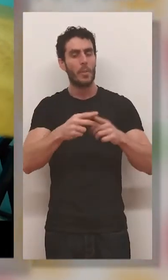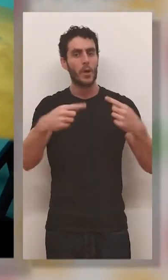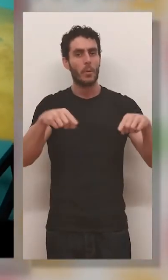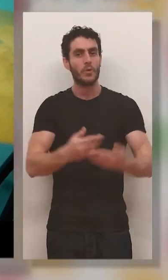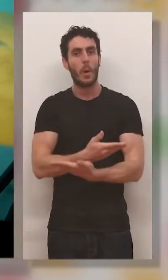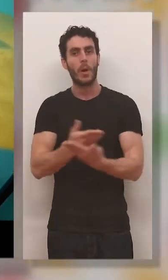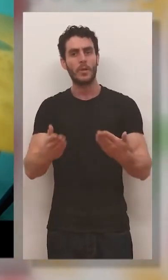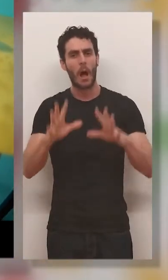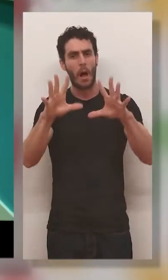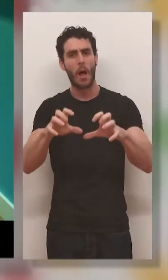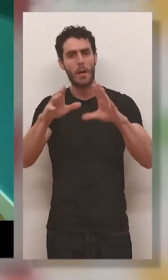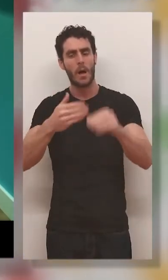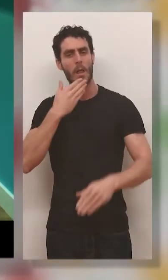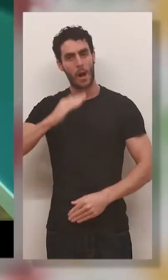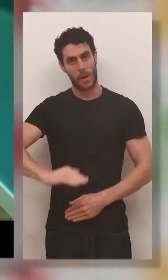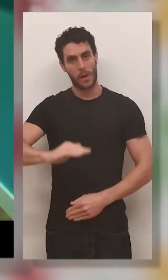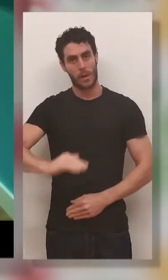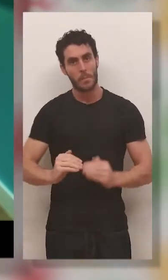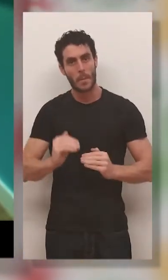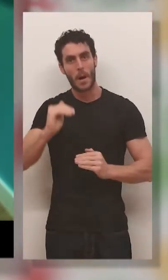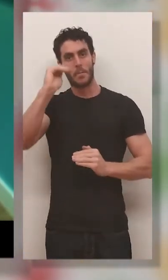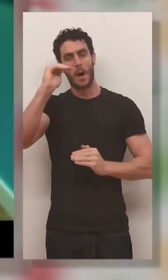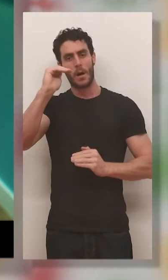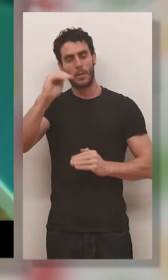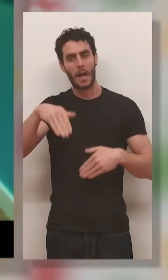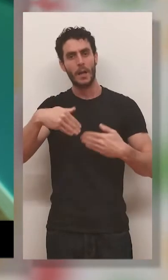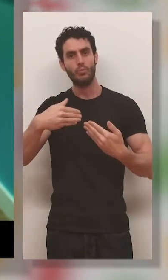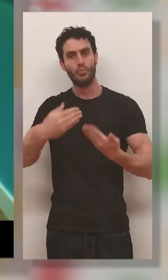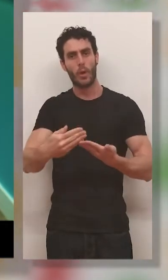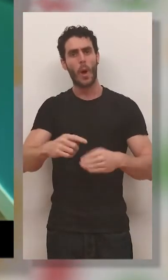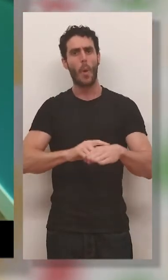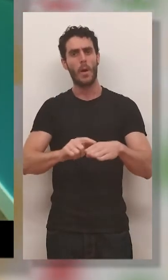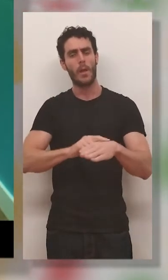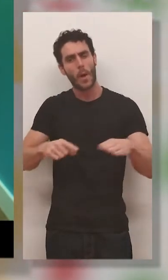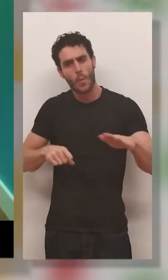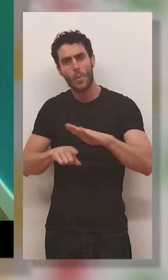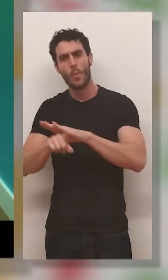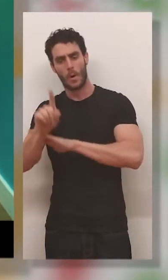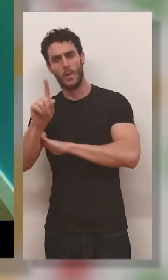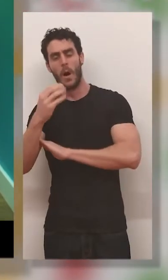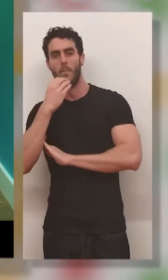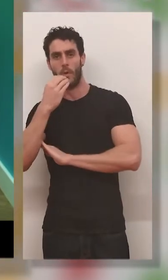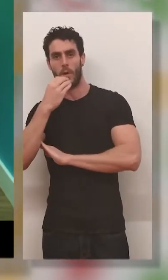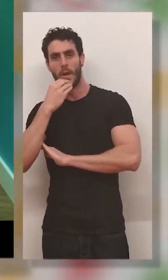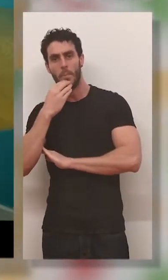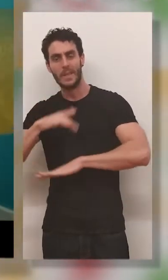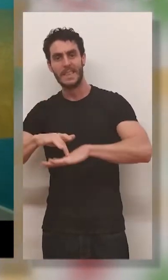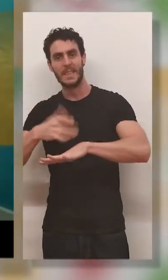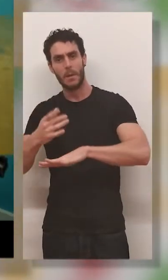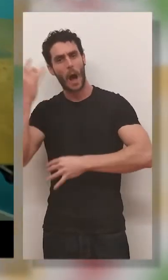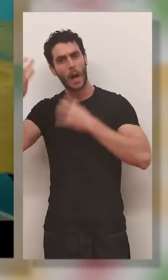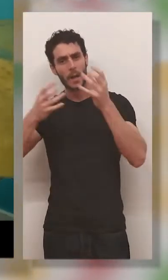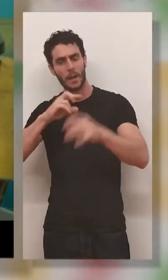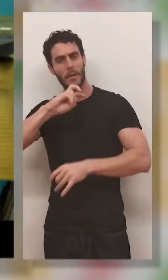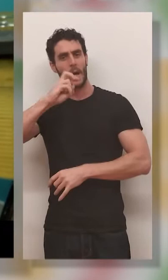instrumento desde una edad temprana permite desarrollar una serie de cualidades que van desde la sensibilidad y la creatividad hasta